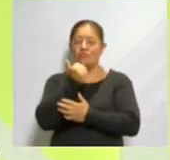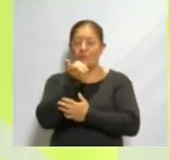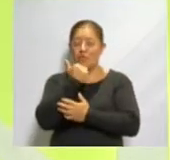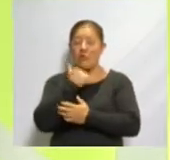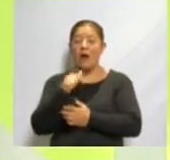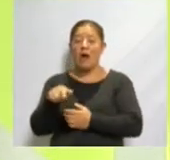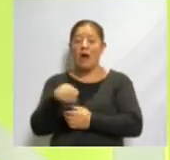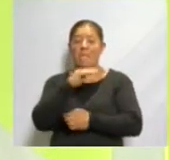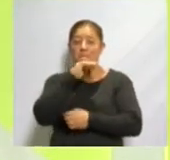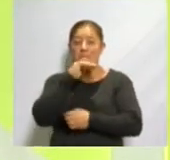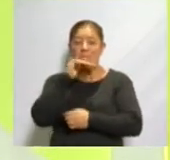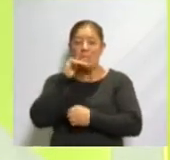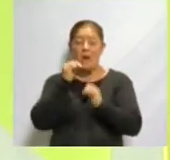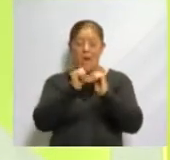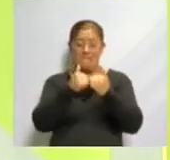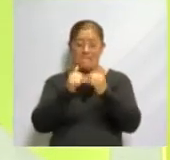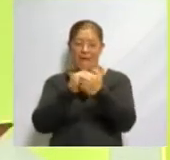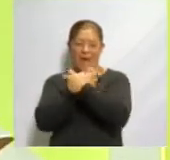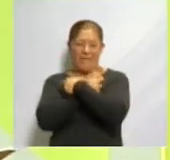¡Gracias!